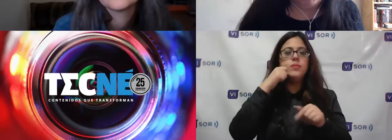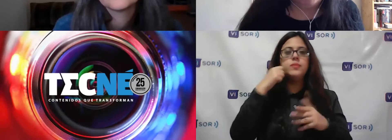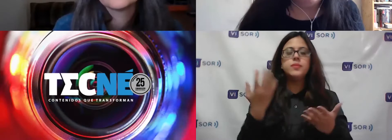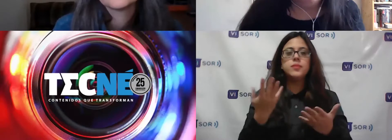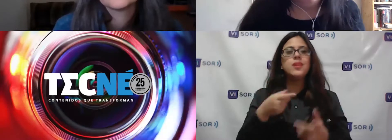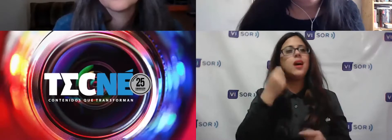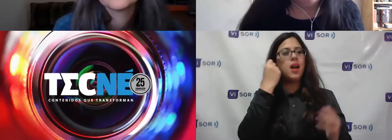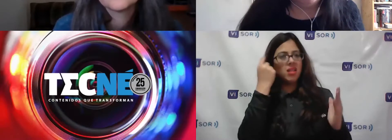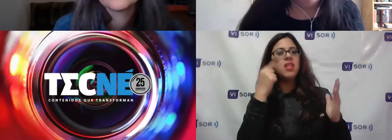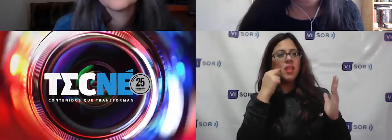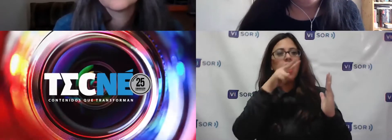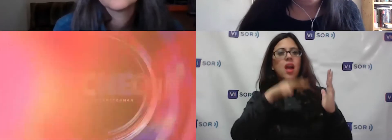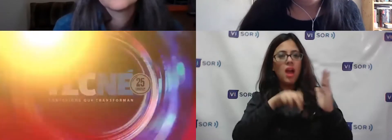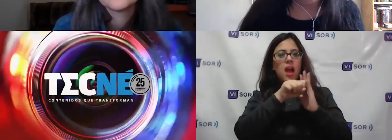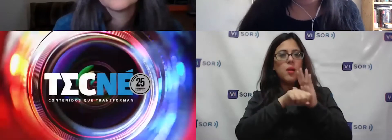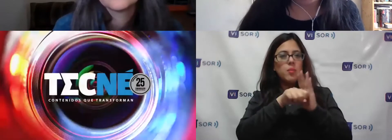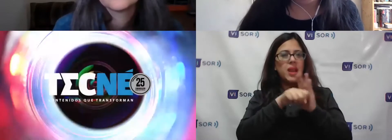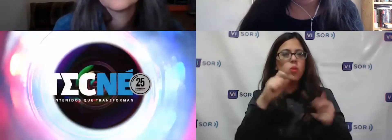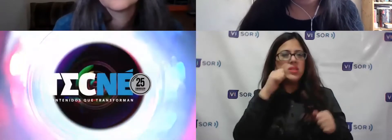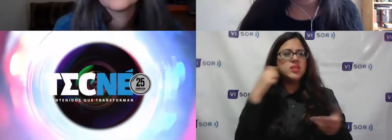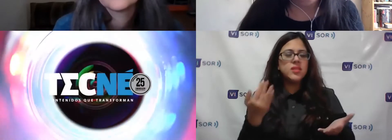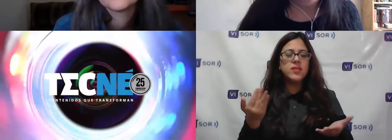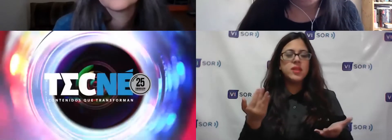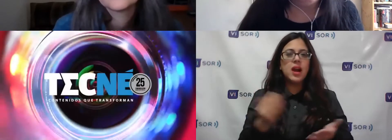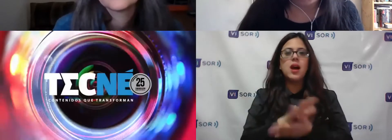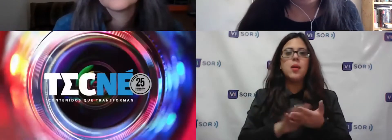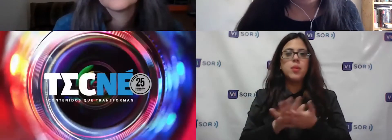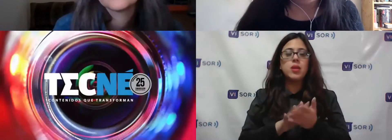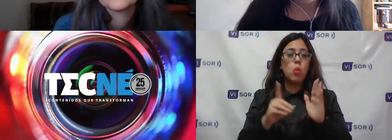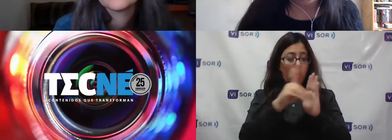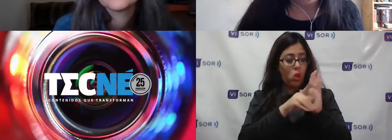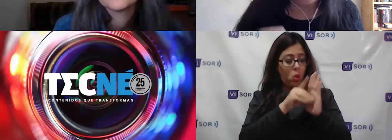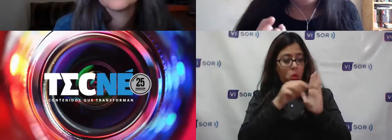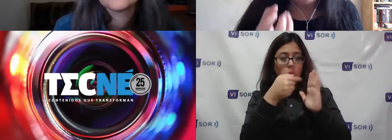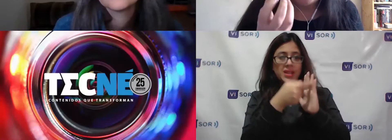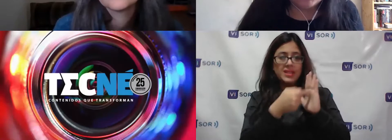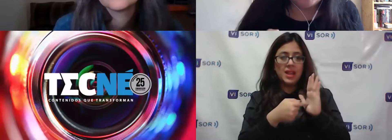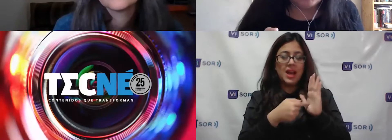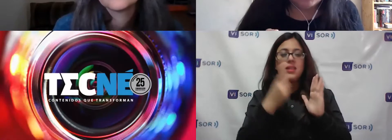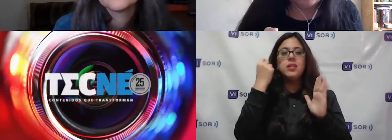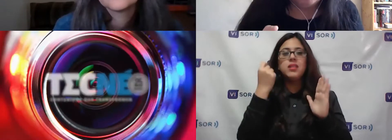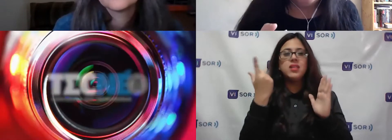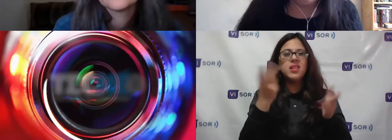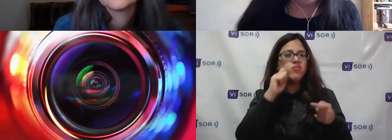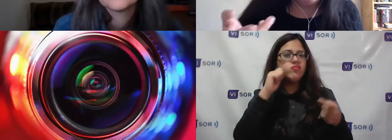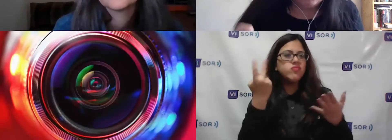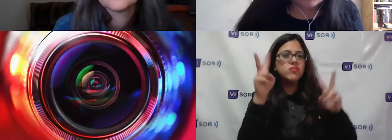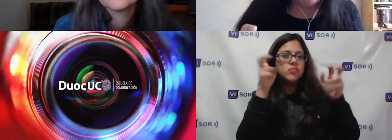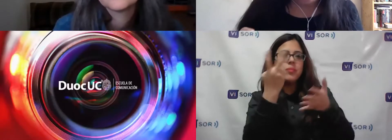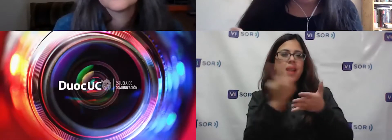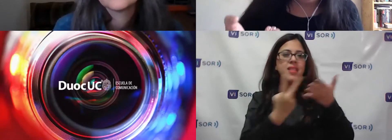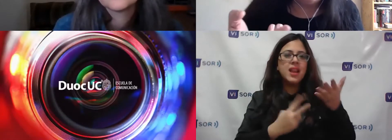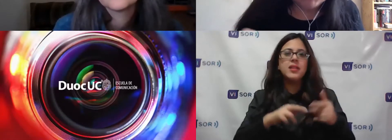película y cuando digo entender la película en este caso una película documental entender su posición artística quien la está